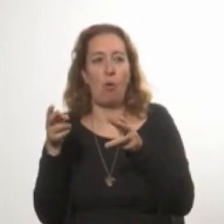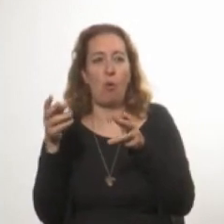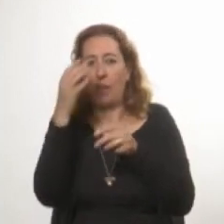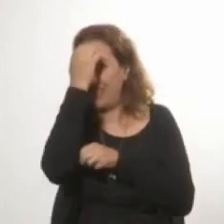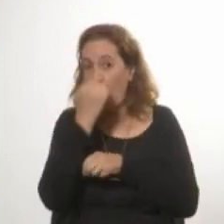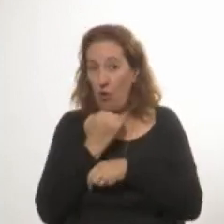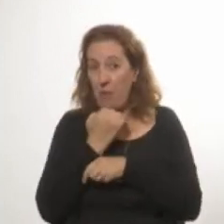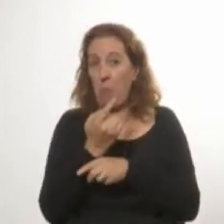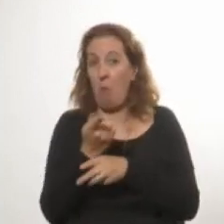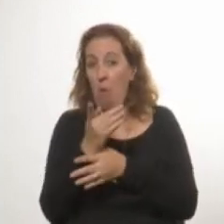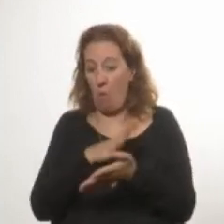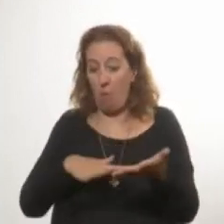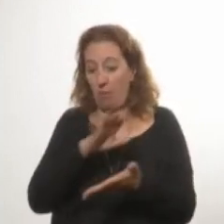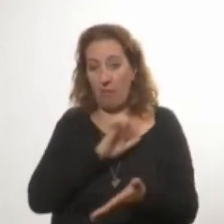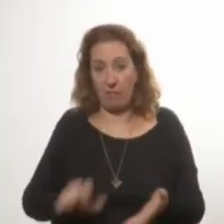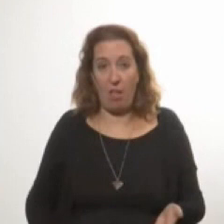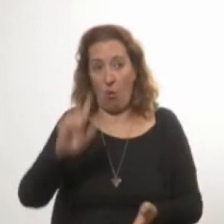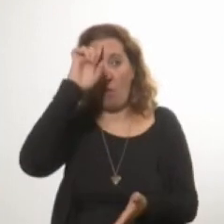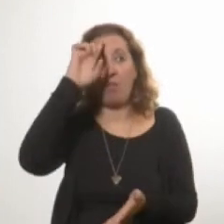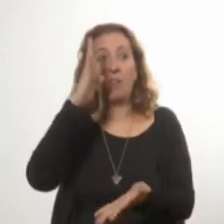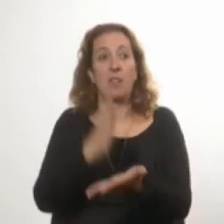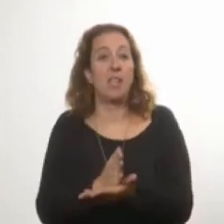terrorismo de Estado, de dictadura, cuando